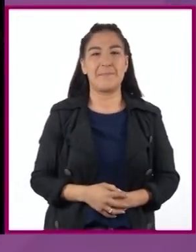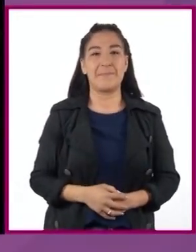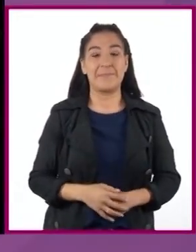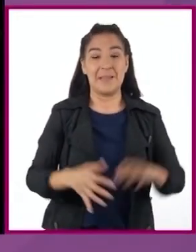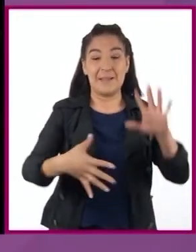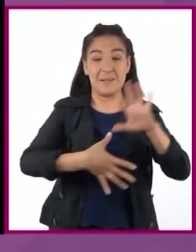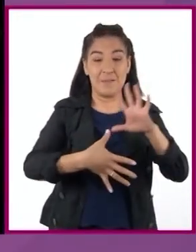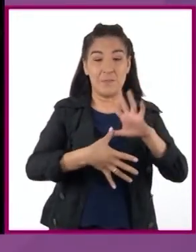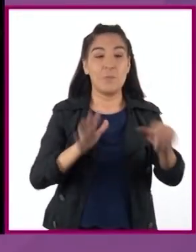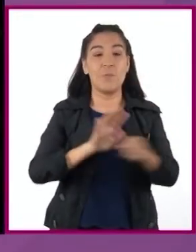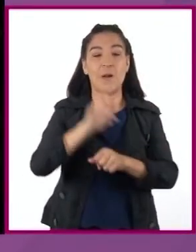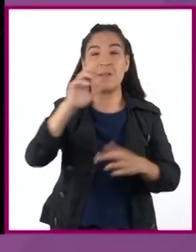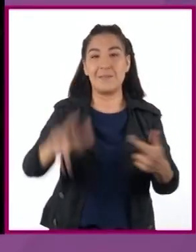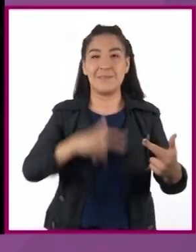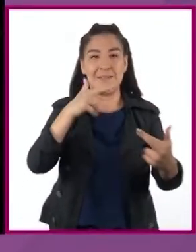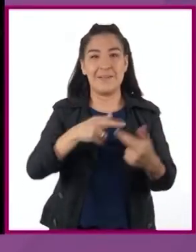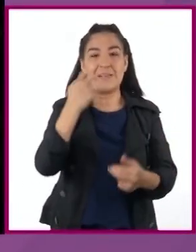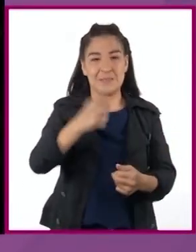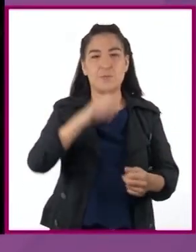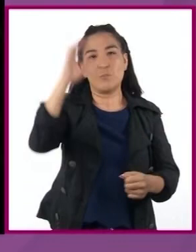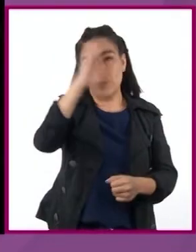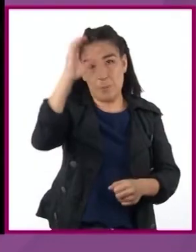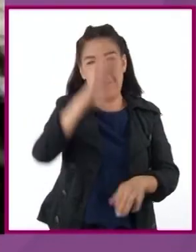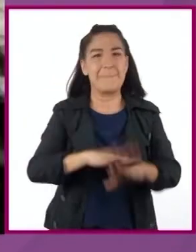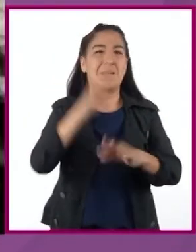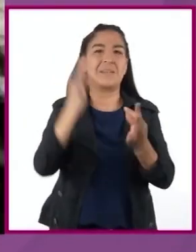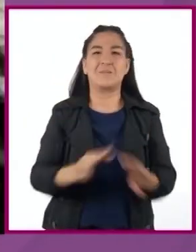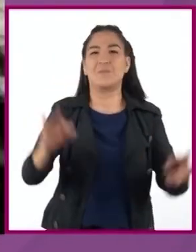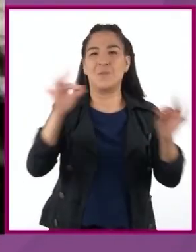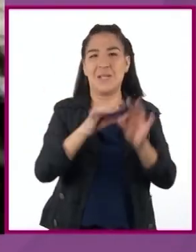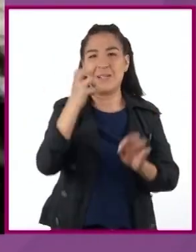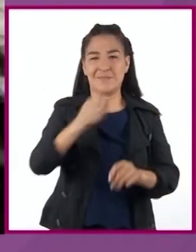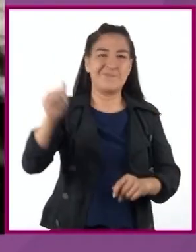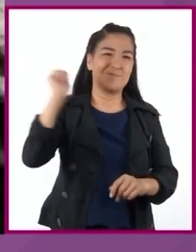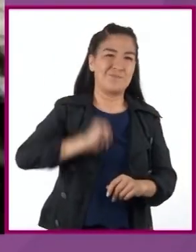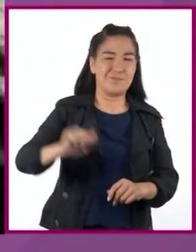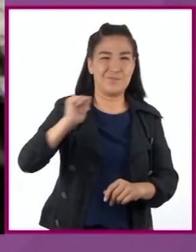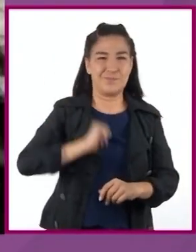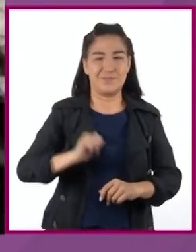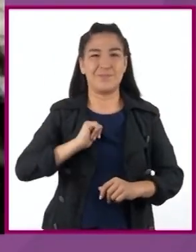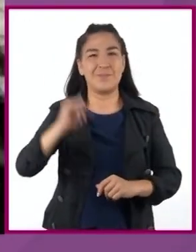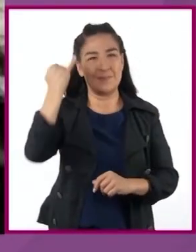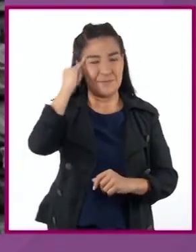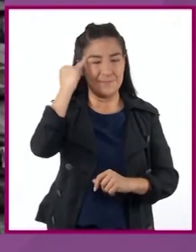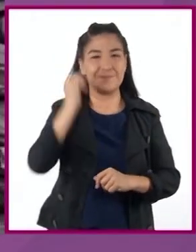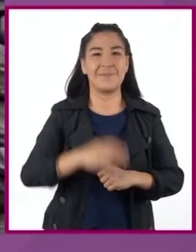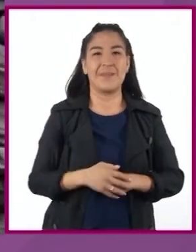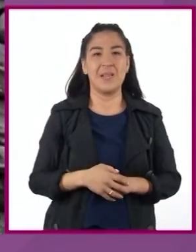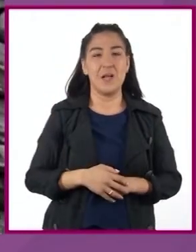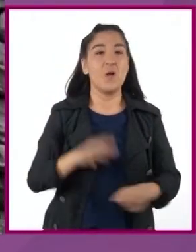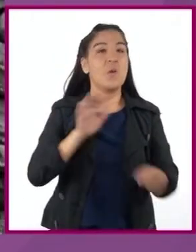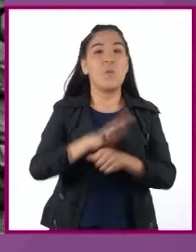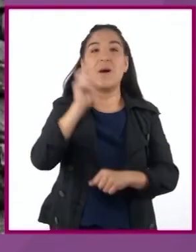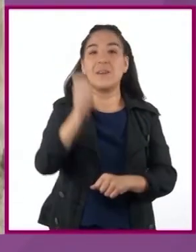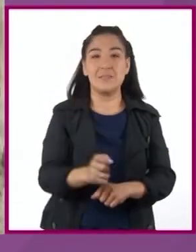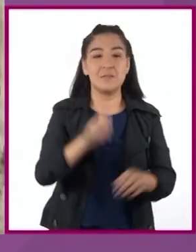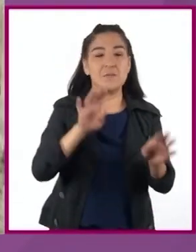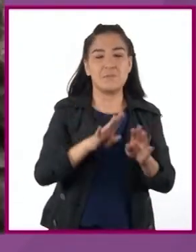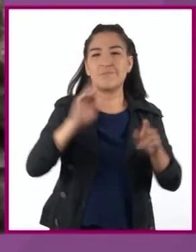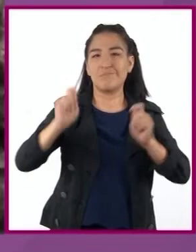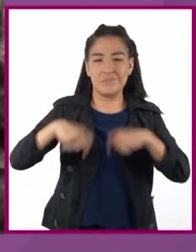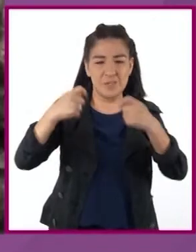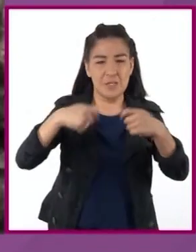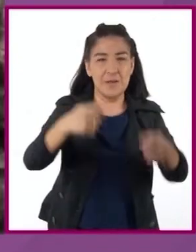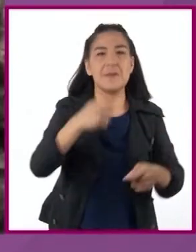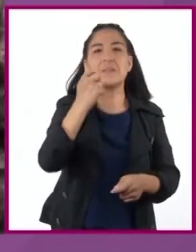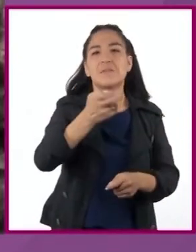Mesoamérica fue la región que habitó a las culturas más importantes de la época prehispánica. Un lugar donde se fraguó una tradición común con